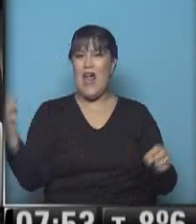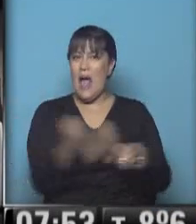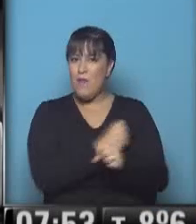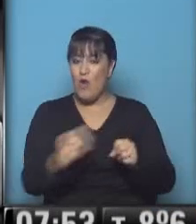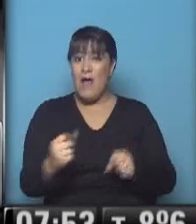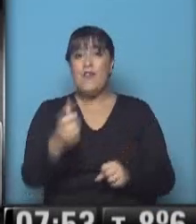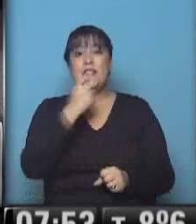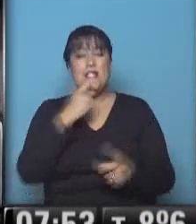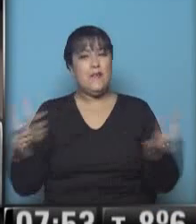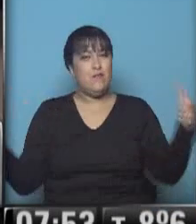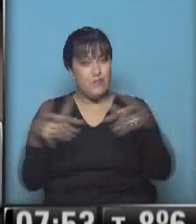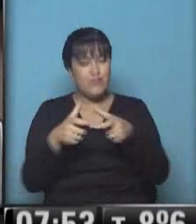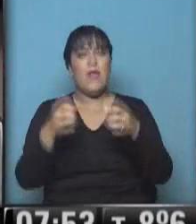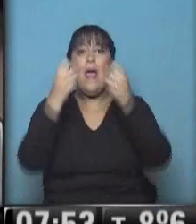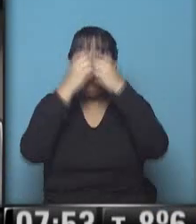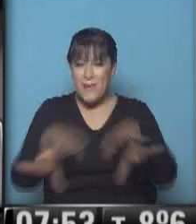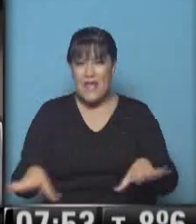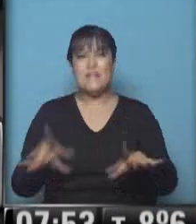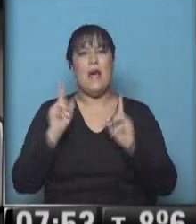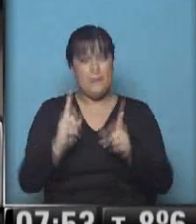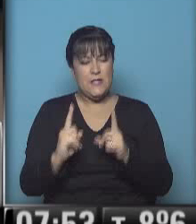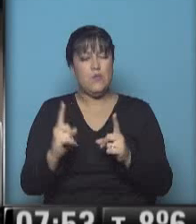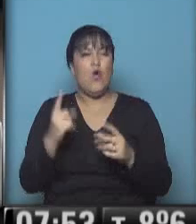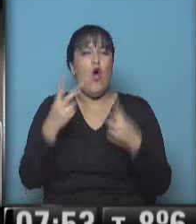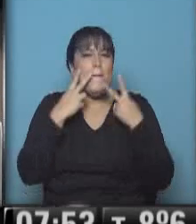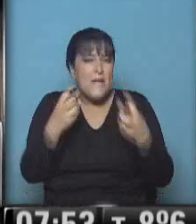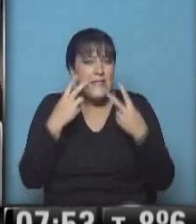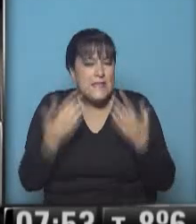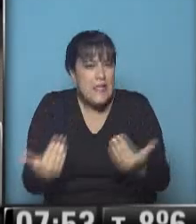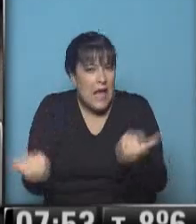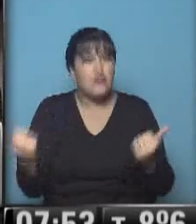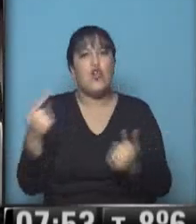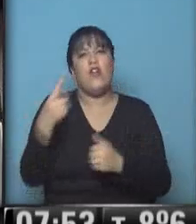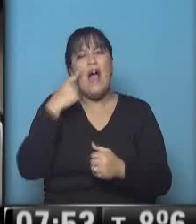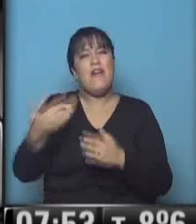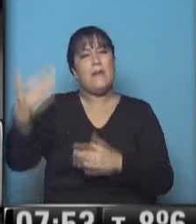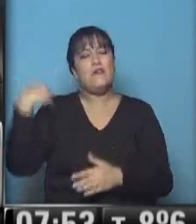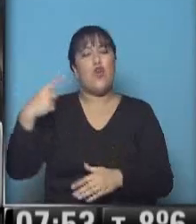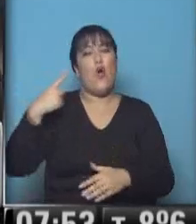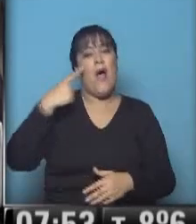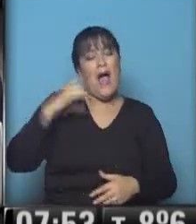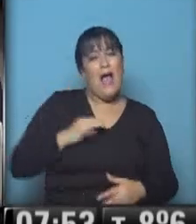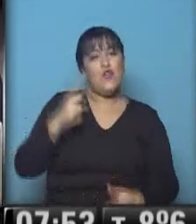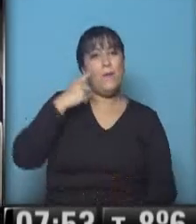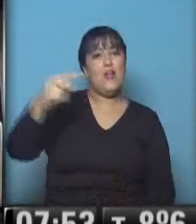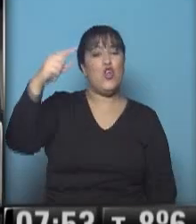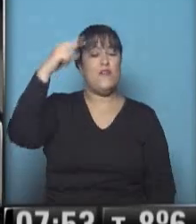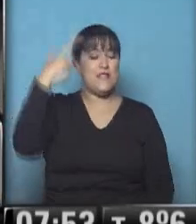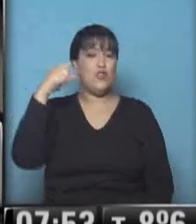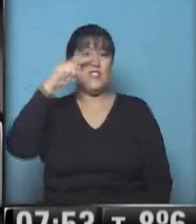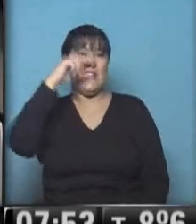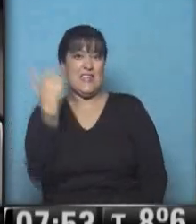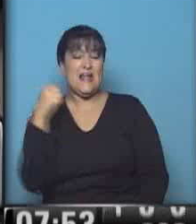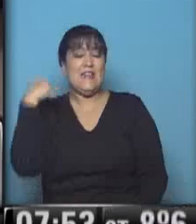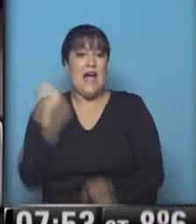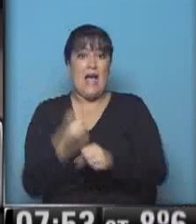eh conforma inicia su eh trabajo debería investigar qué pasó a partir de 1976 hasta la fecha esto es muy